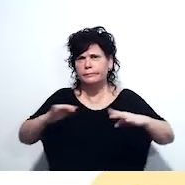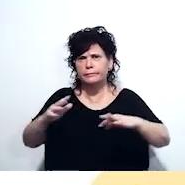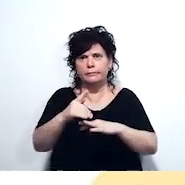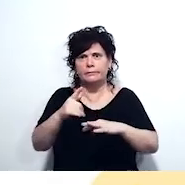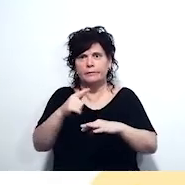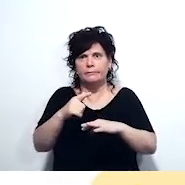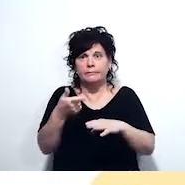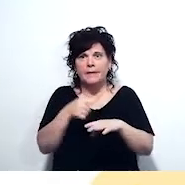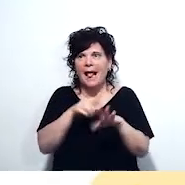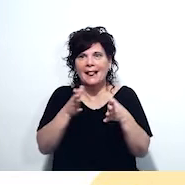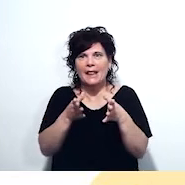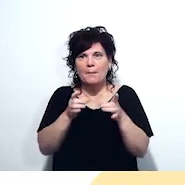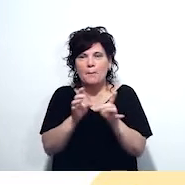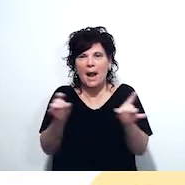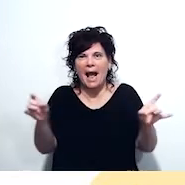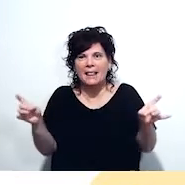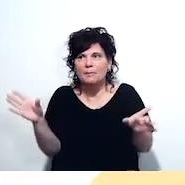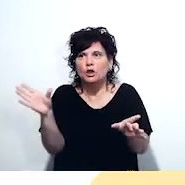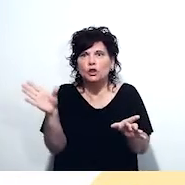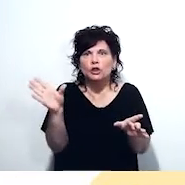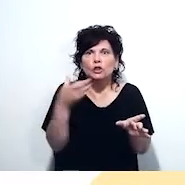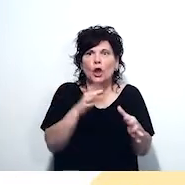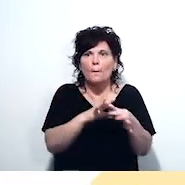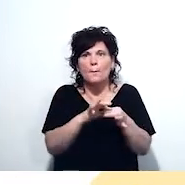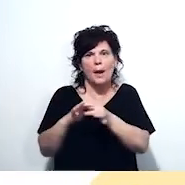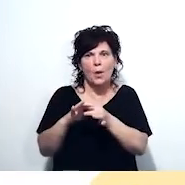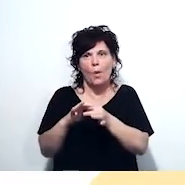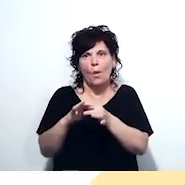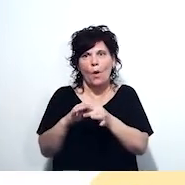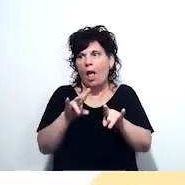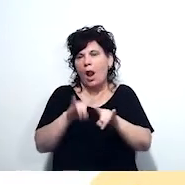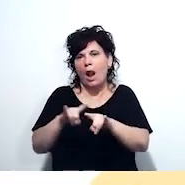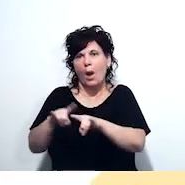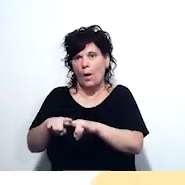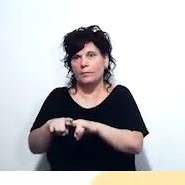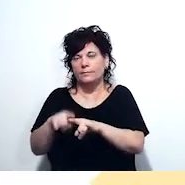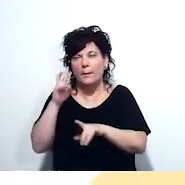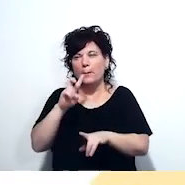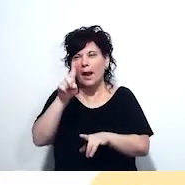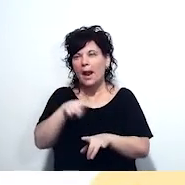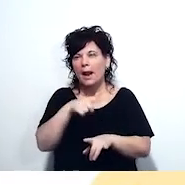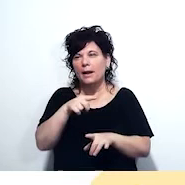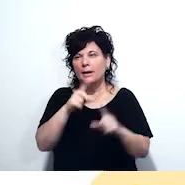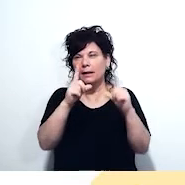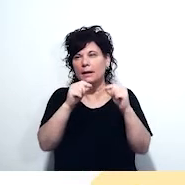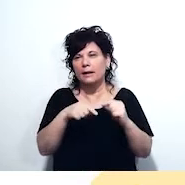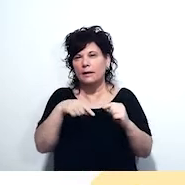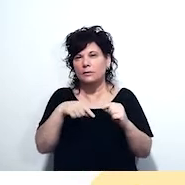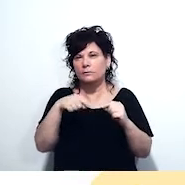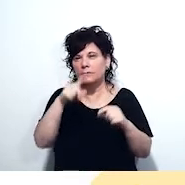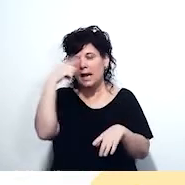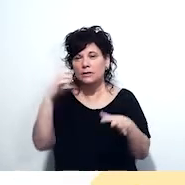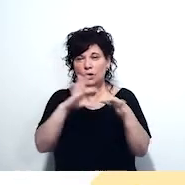en línea, ha traído un tráfico global de Internet que se ha incrementado. Fíjense este dato que les traigo acá, que de Naciones Unidas